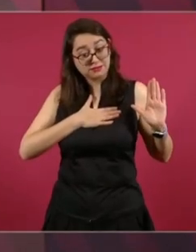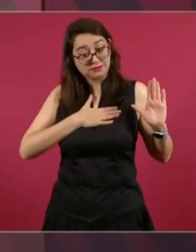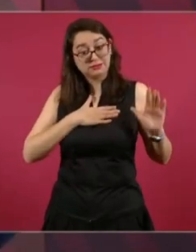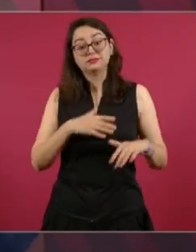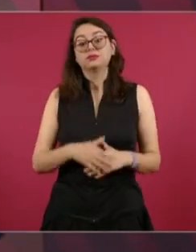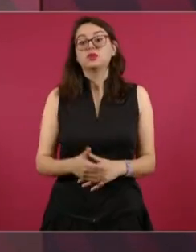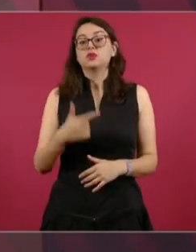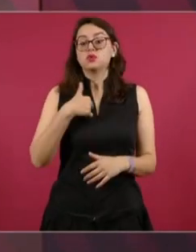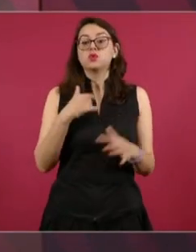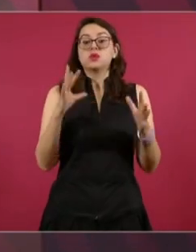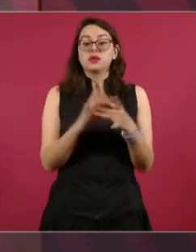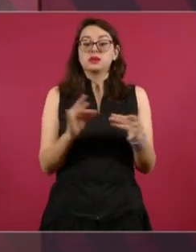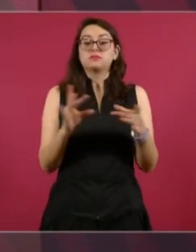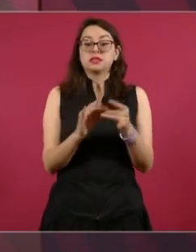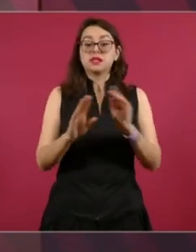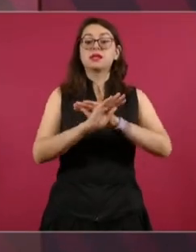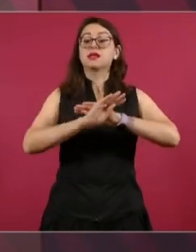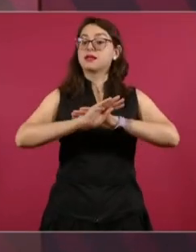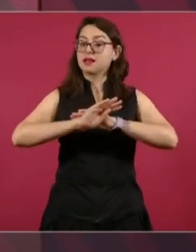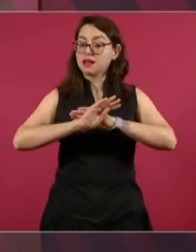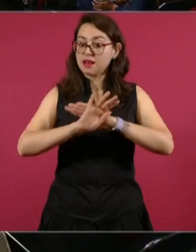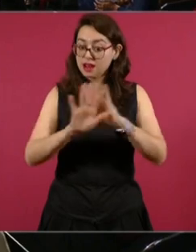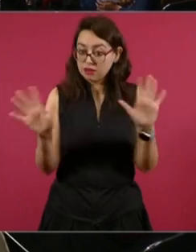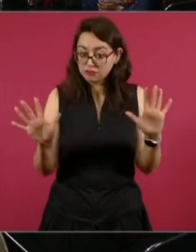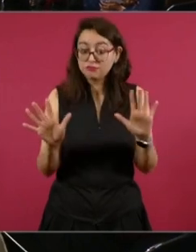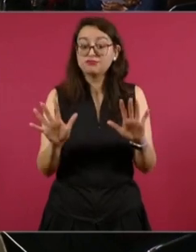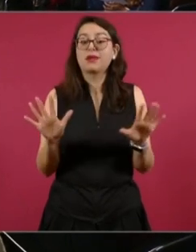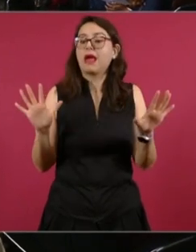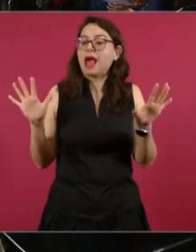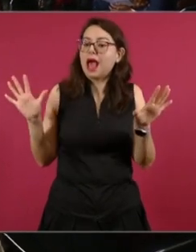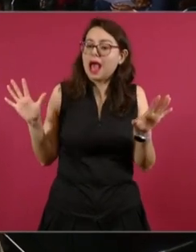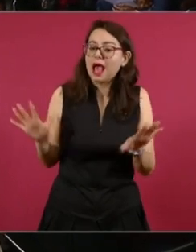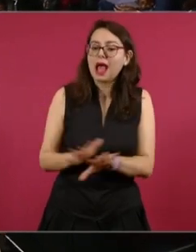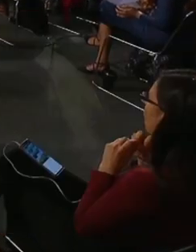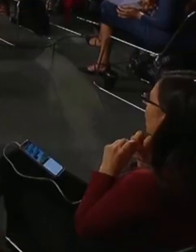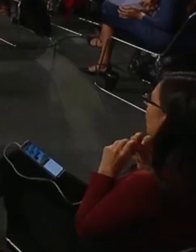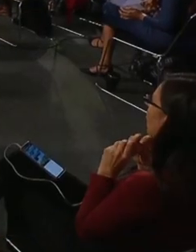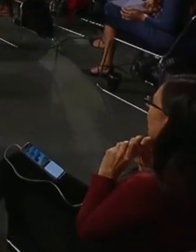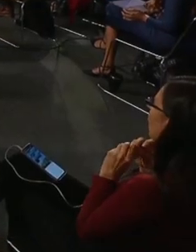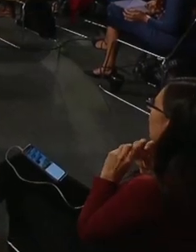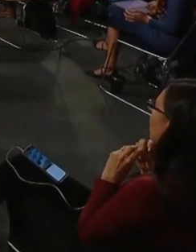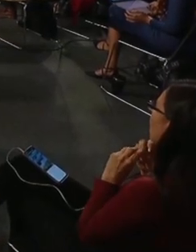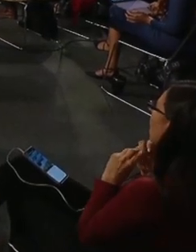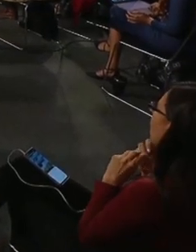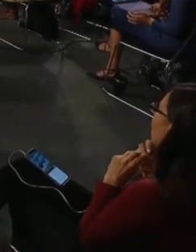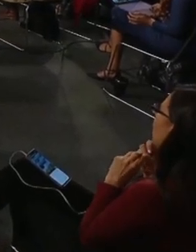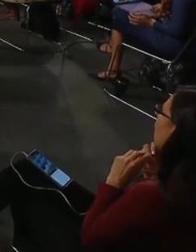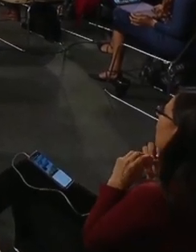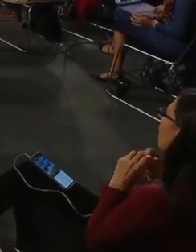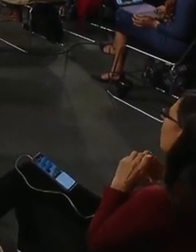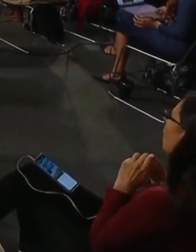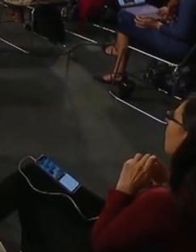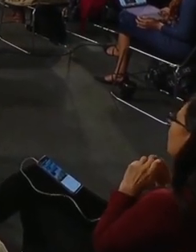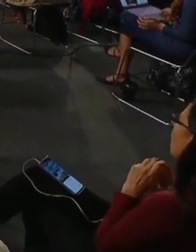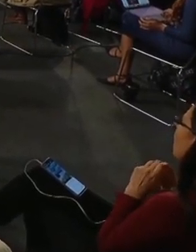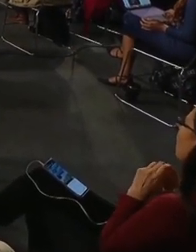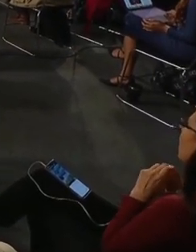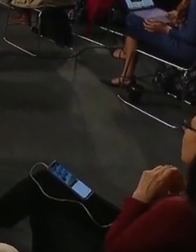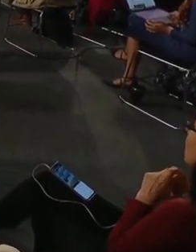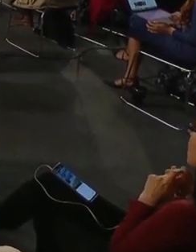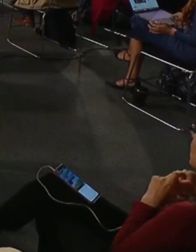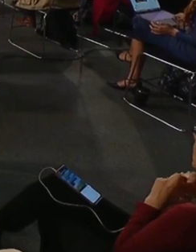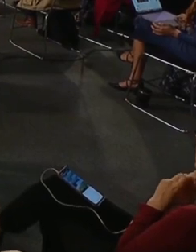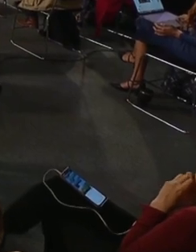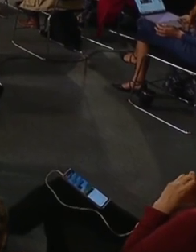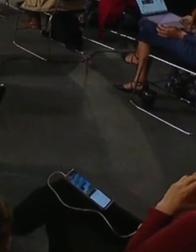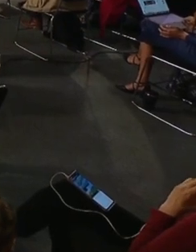Es muy claro que dijimos que iban a haber cambios en la política económica y es lo que estamos haciendo. Muy